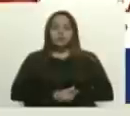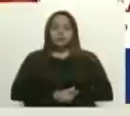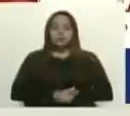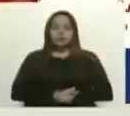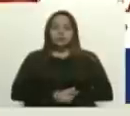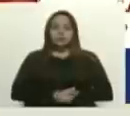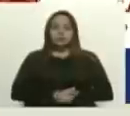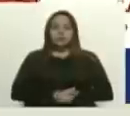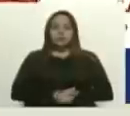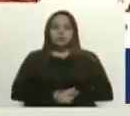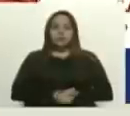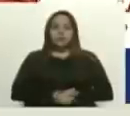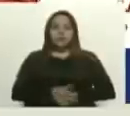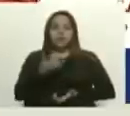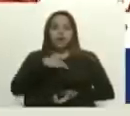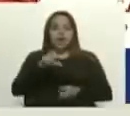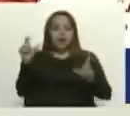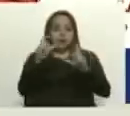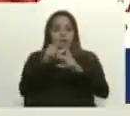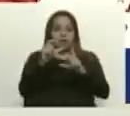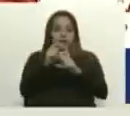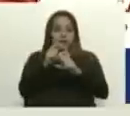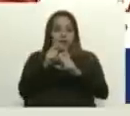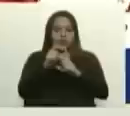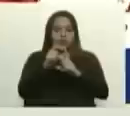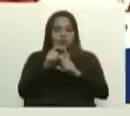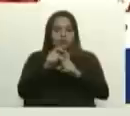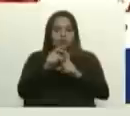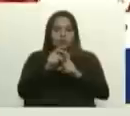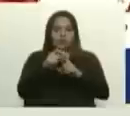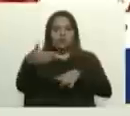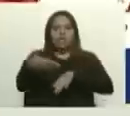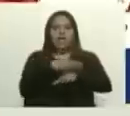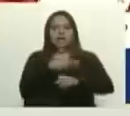hubo una declaración del expresidente norteamericano Donald Trump,